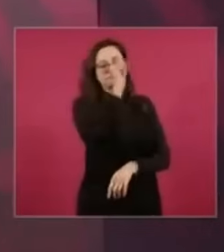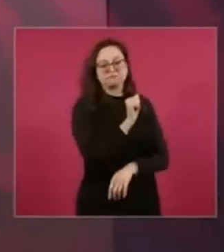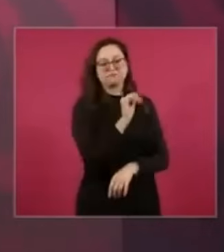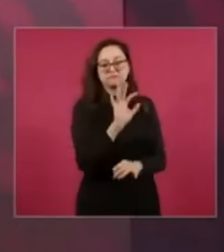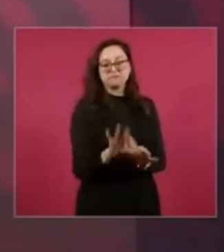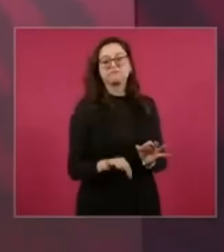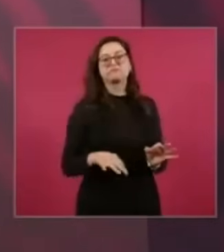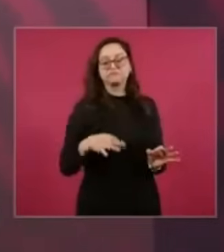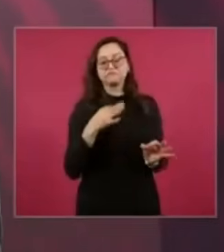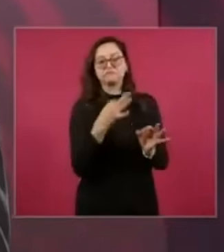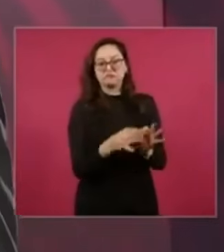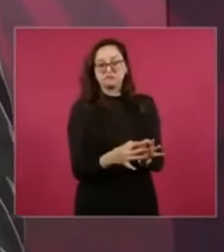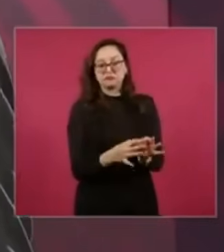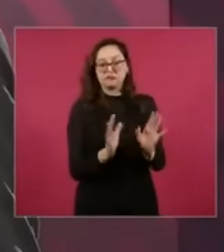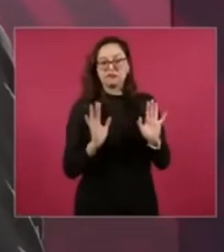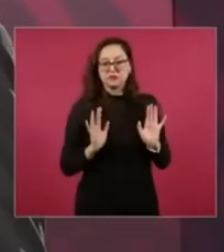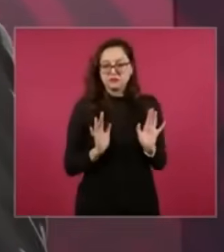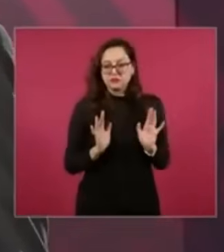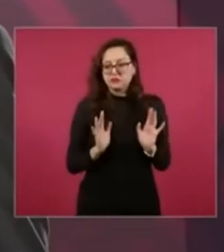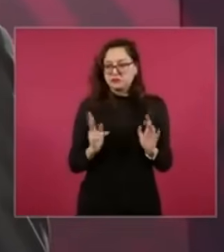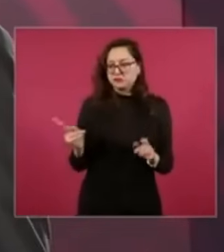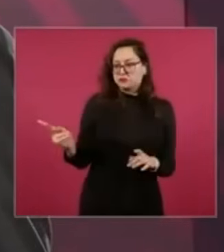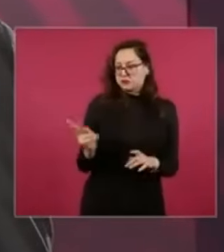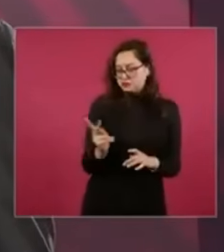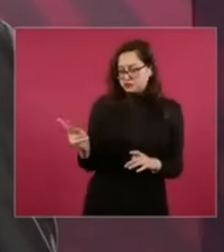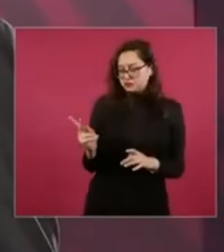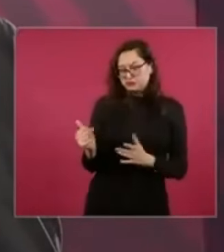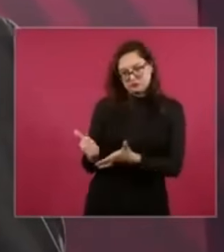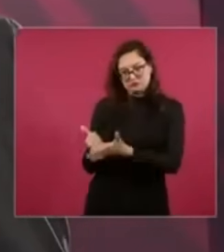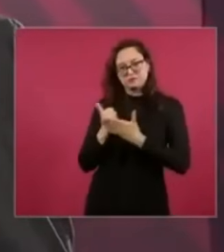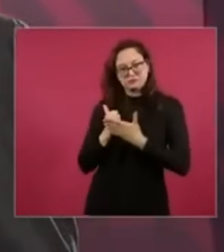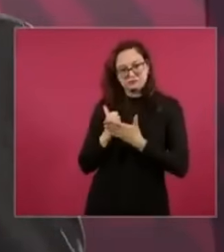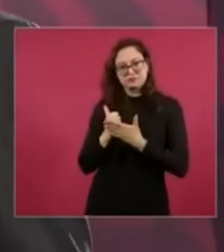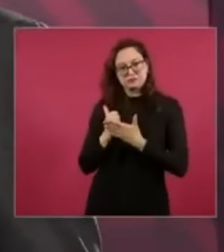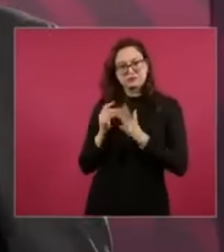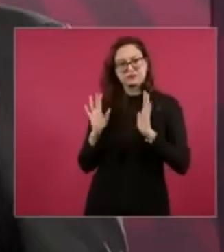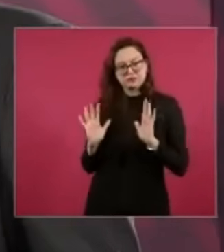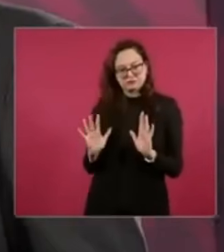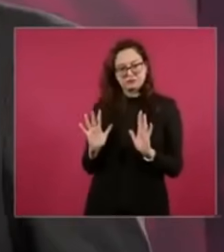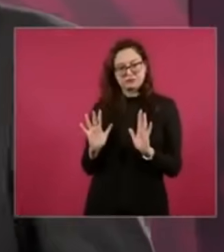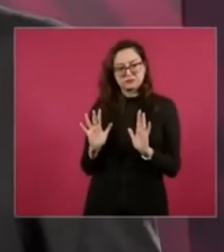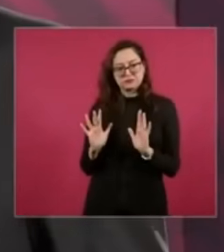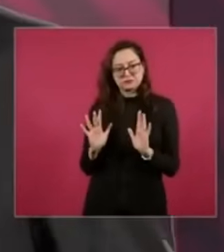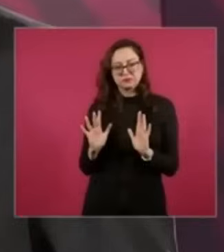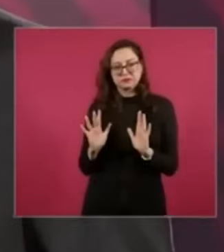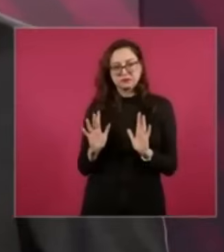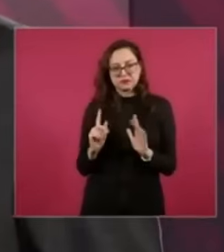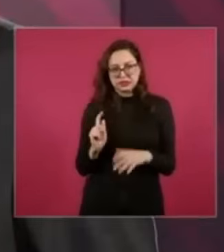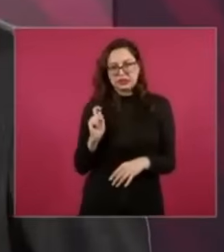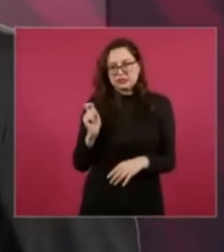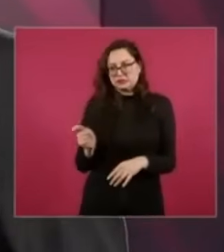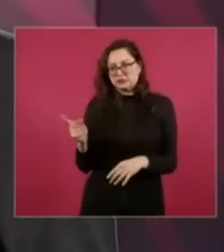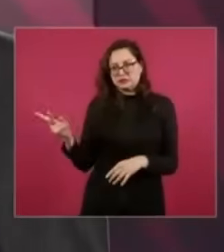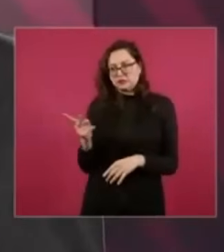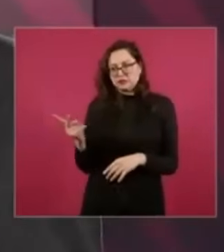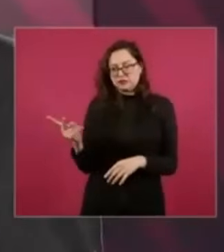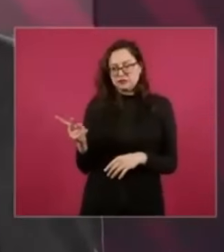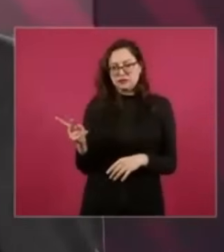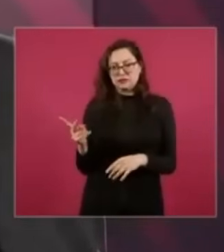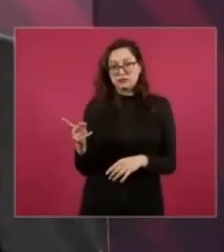mucho en eso y también voluntariamente me ayudan,